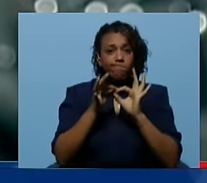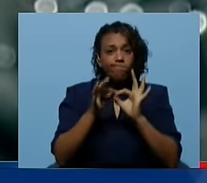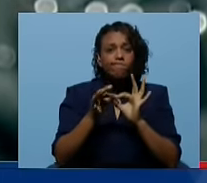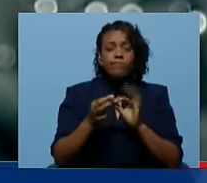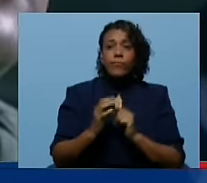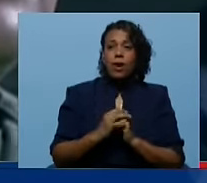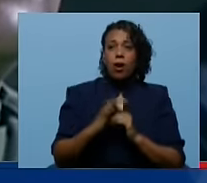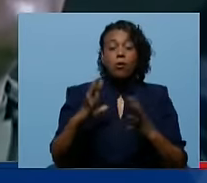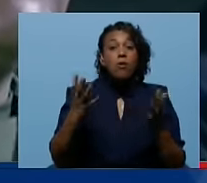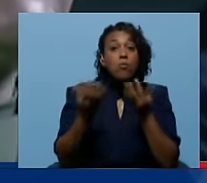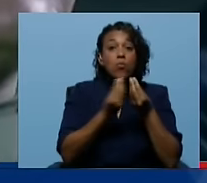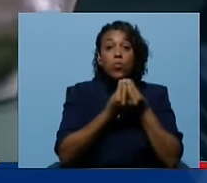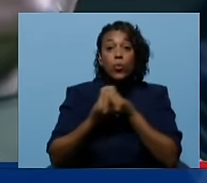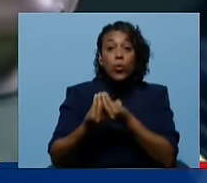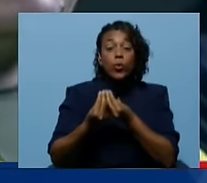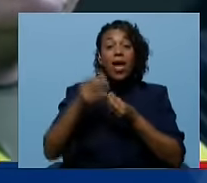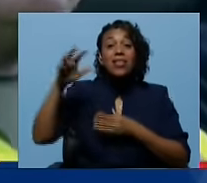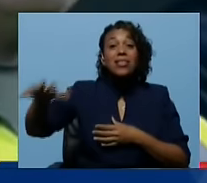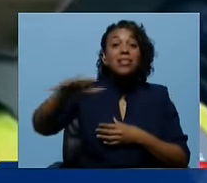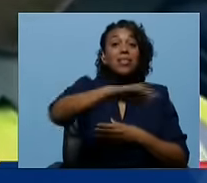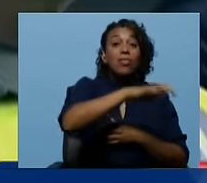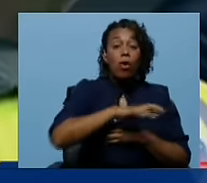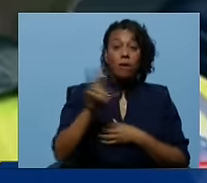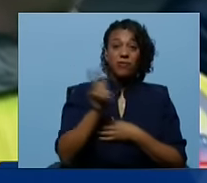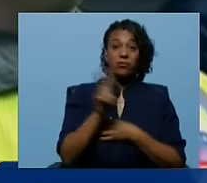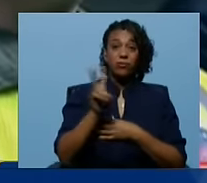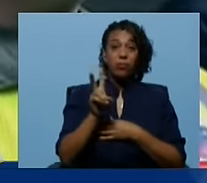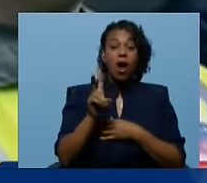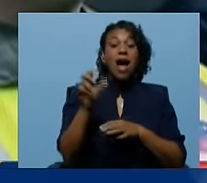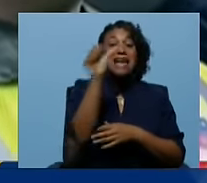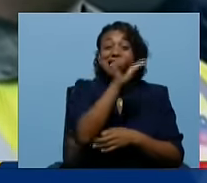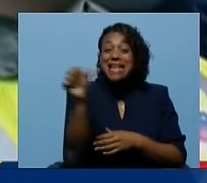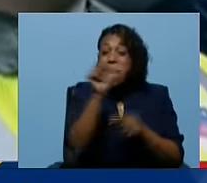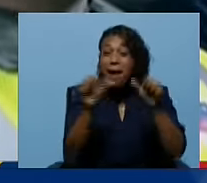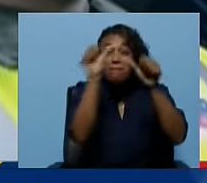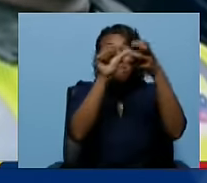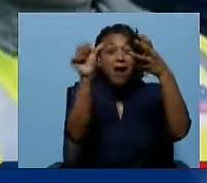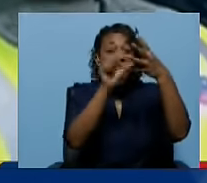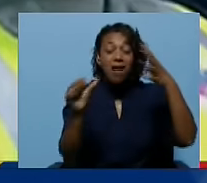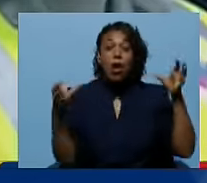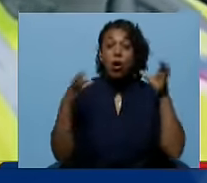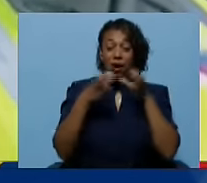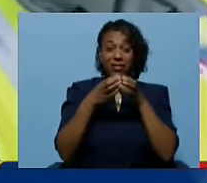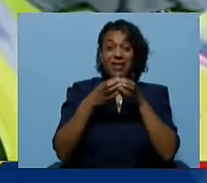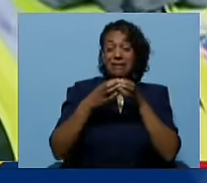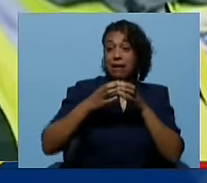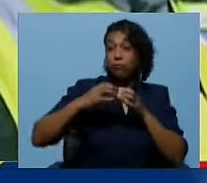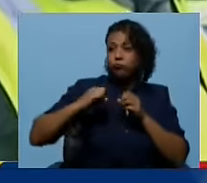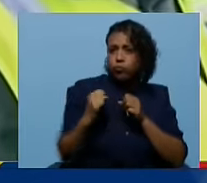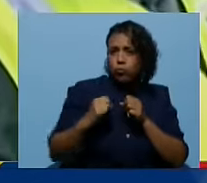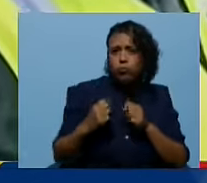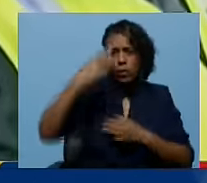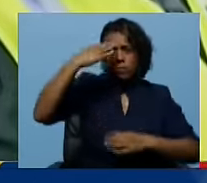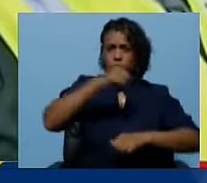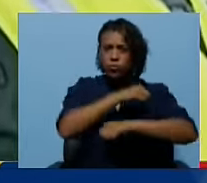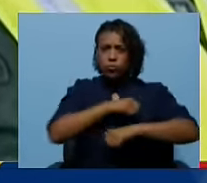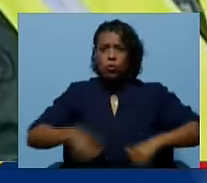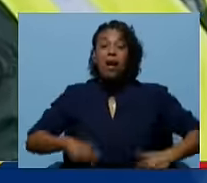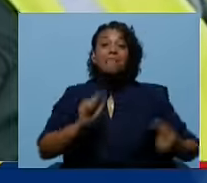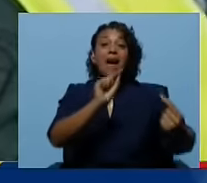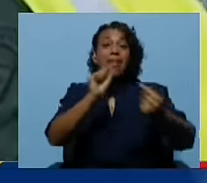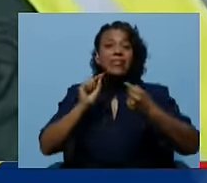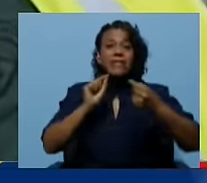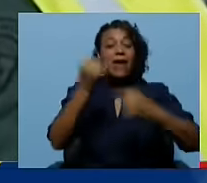de manera conjunta en todos los territorios. Todas las semanas se reúnen todos los organismos de seguridad ciudadana junto a la Fuerza Armada para